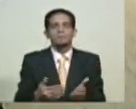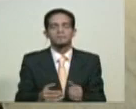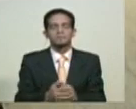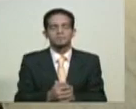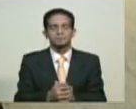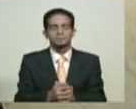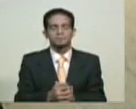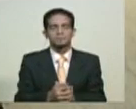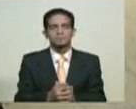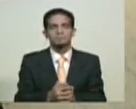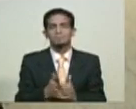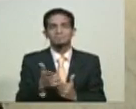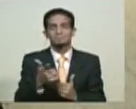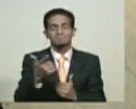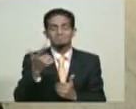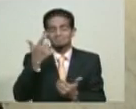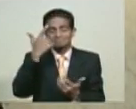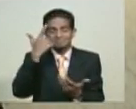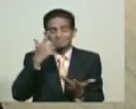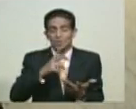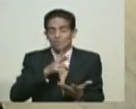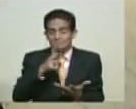absoluta, irracionalidad.